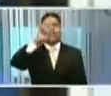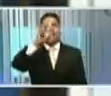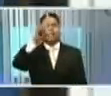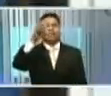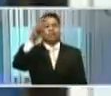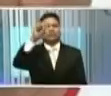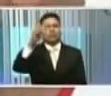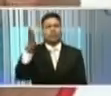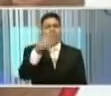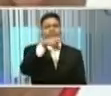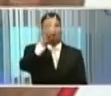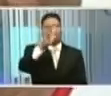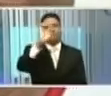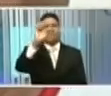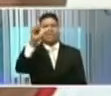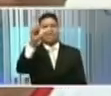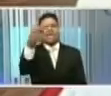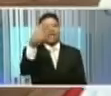Orlando.